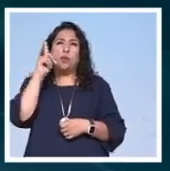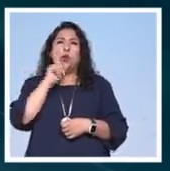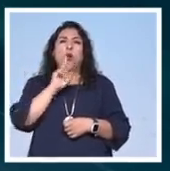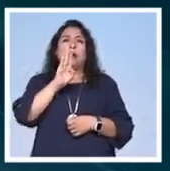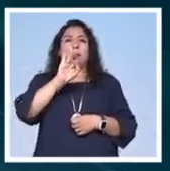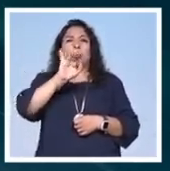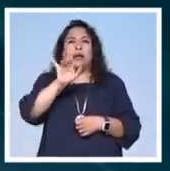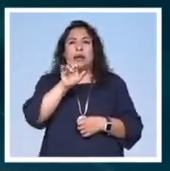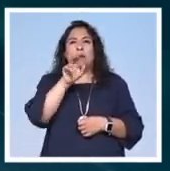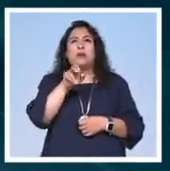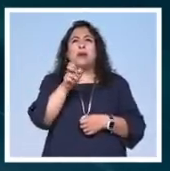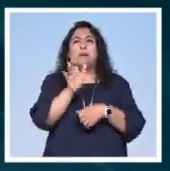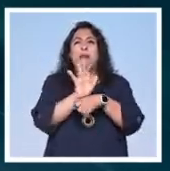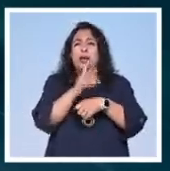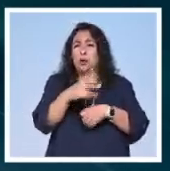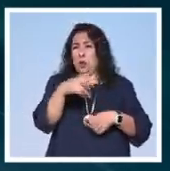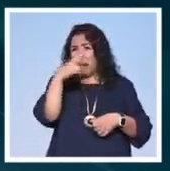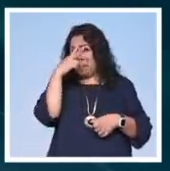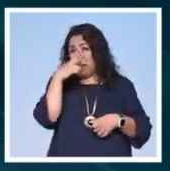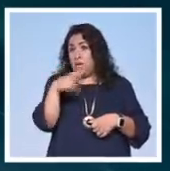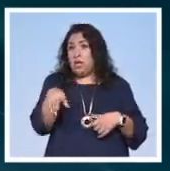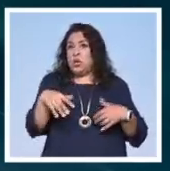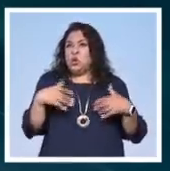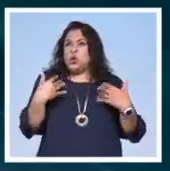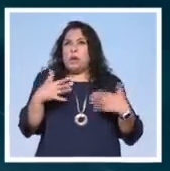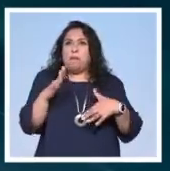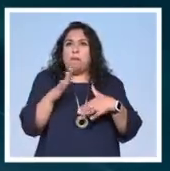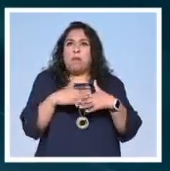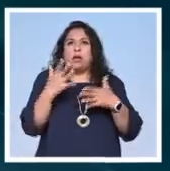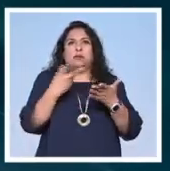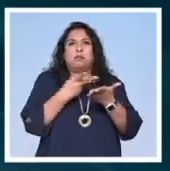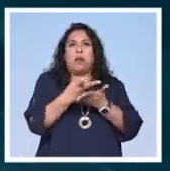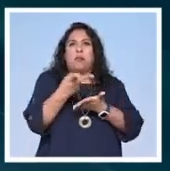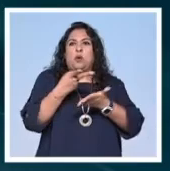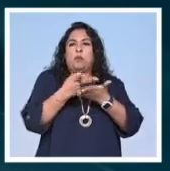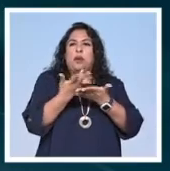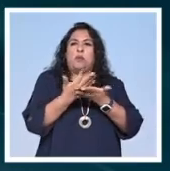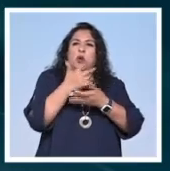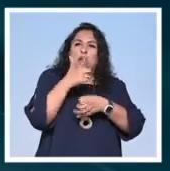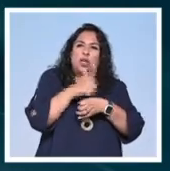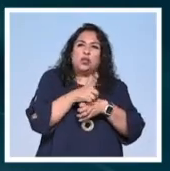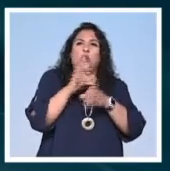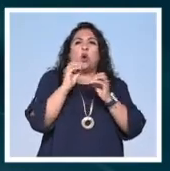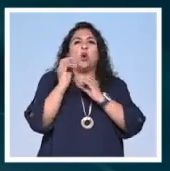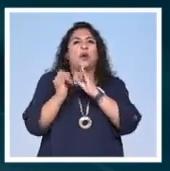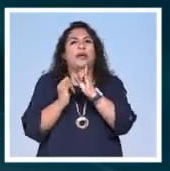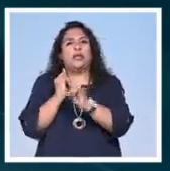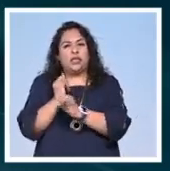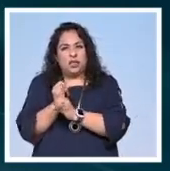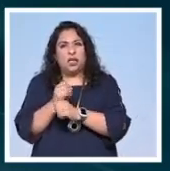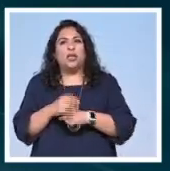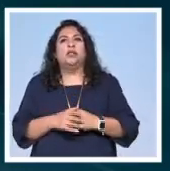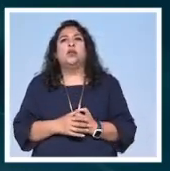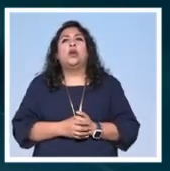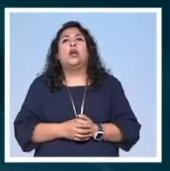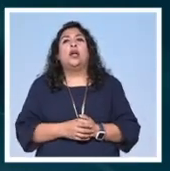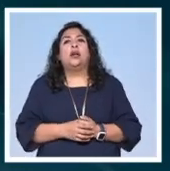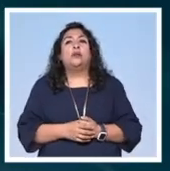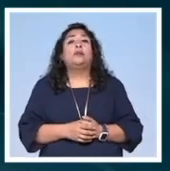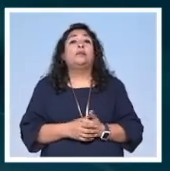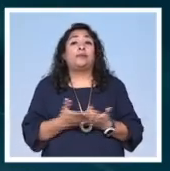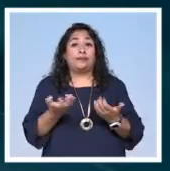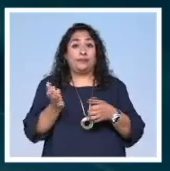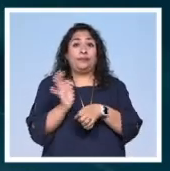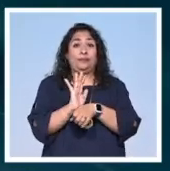Benjamín fue la película mexicana que cosechó el mayor número de premios nacionales e internacionales